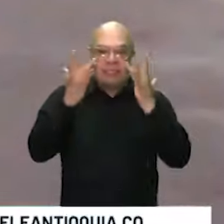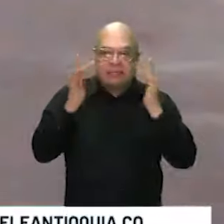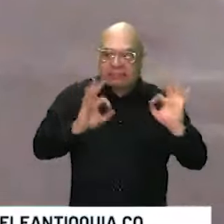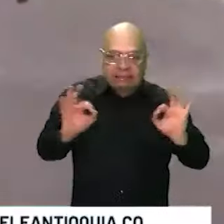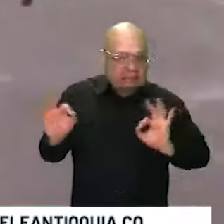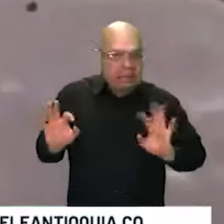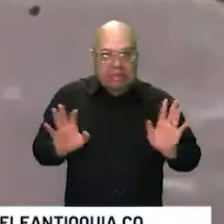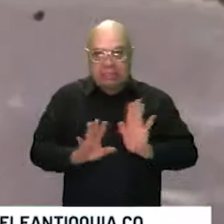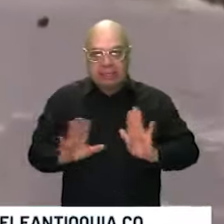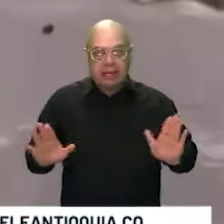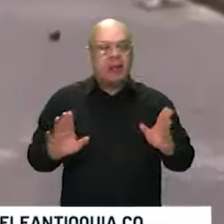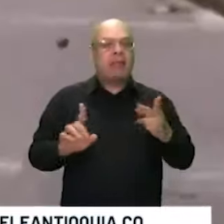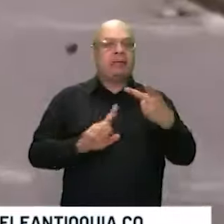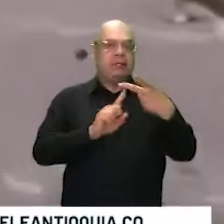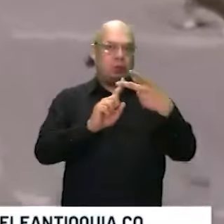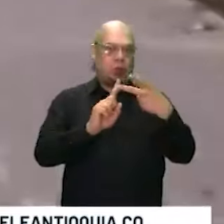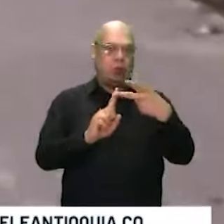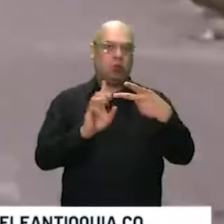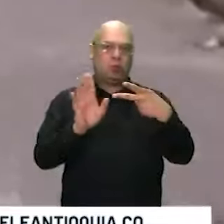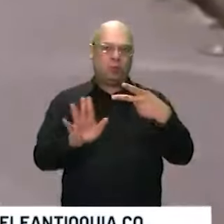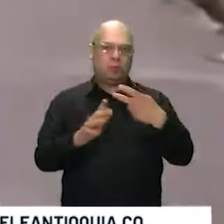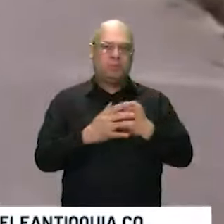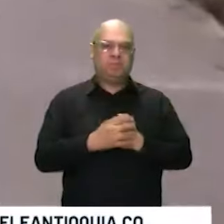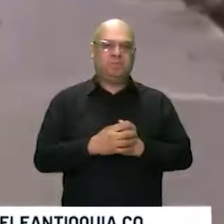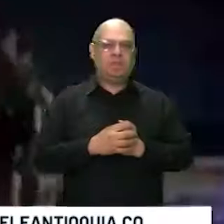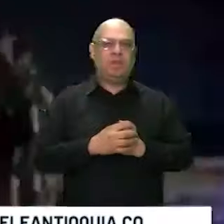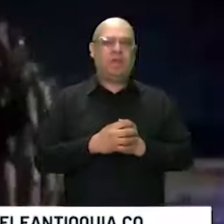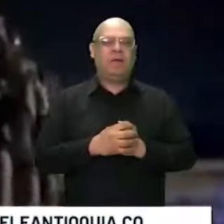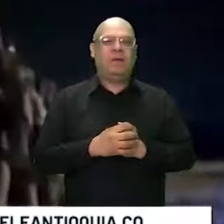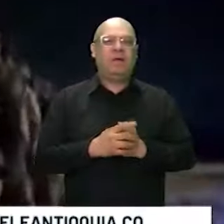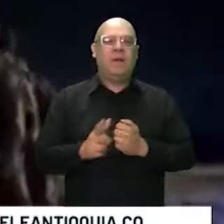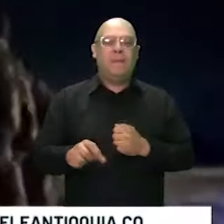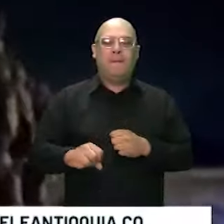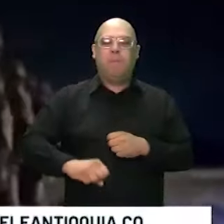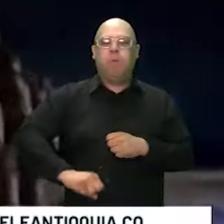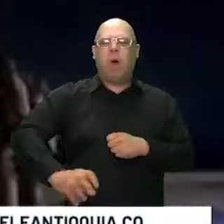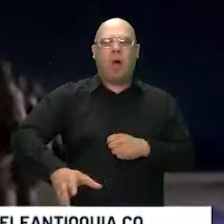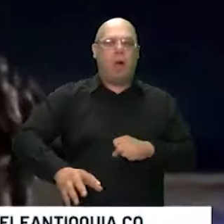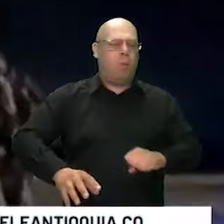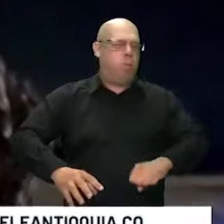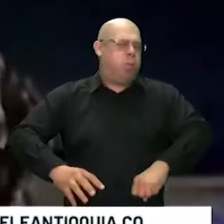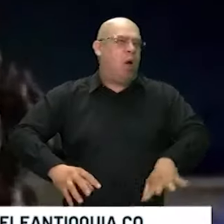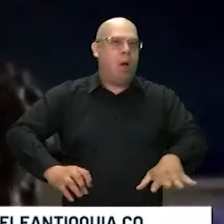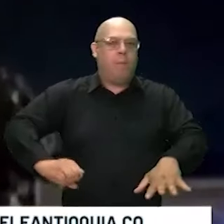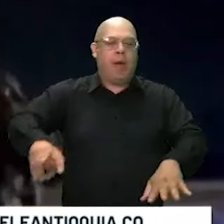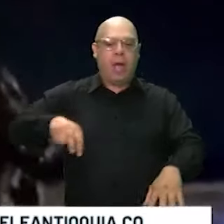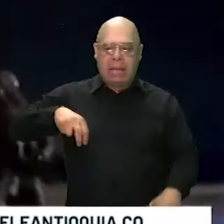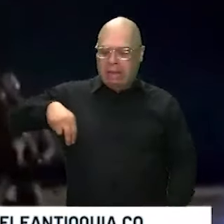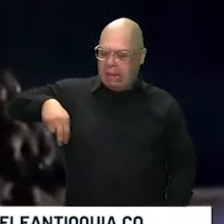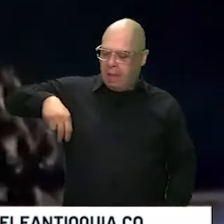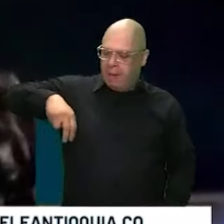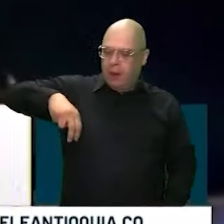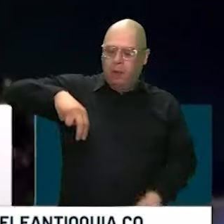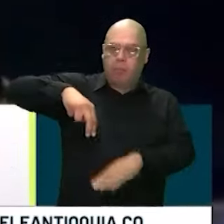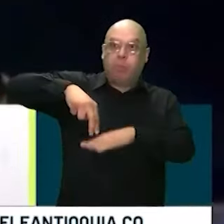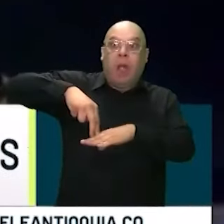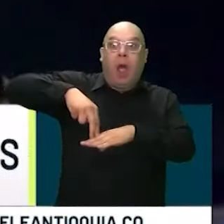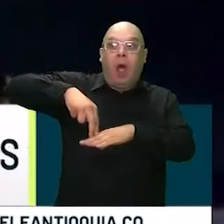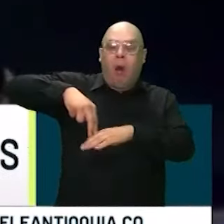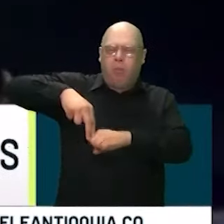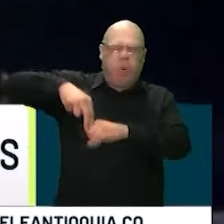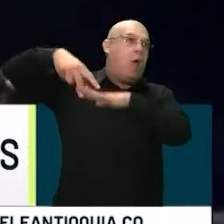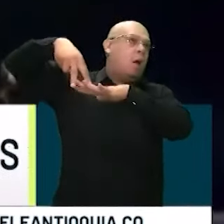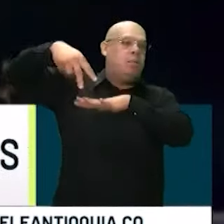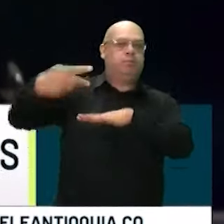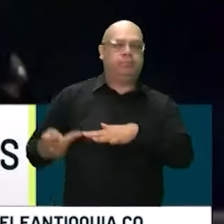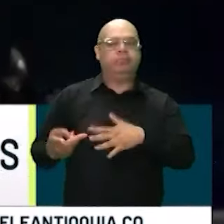Y segundo, por el empleo de artefactos explosivos improvisados. Y le sumaría una tercera, que se hace